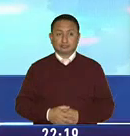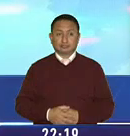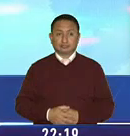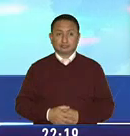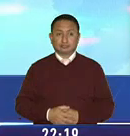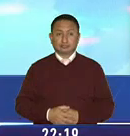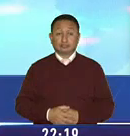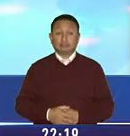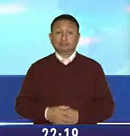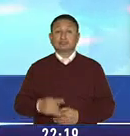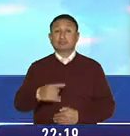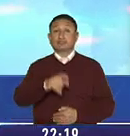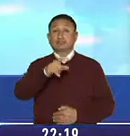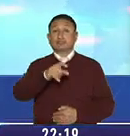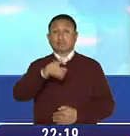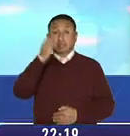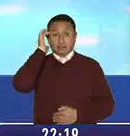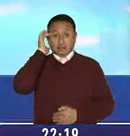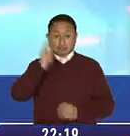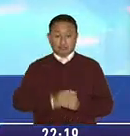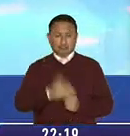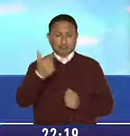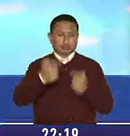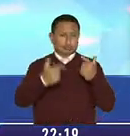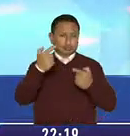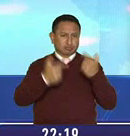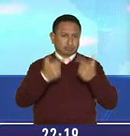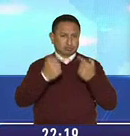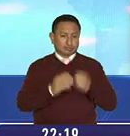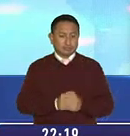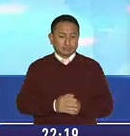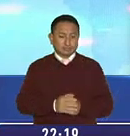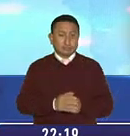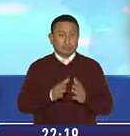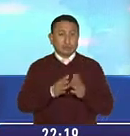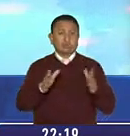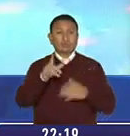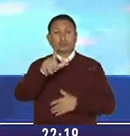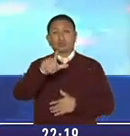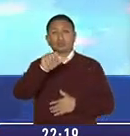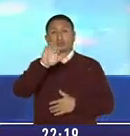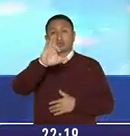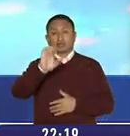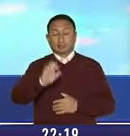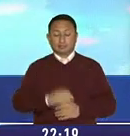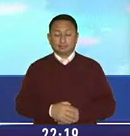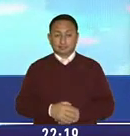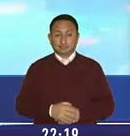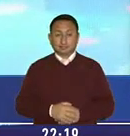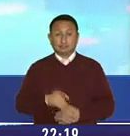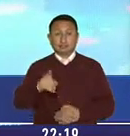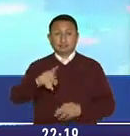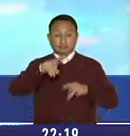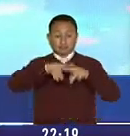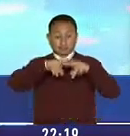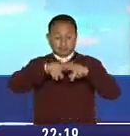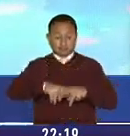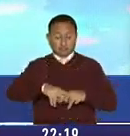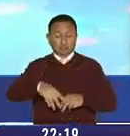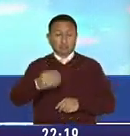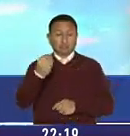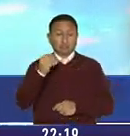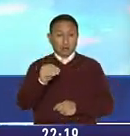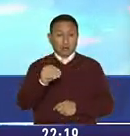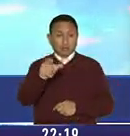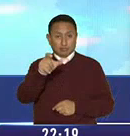Los disparos alarmaron a los moradores del sector, esto en Mucholote, al norte de Guayaquil. En el piso, el cuerpo sin vida de uno de